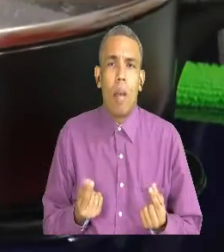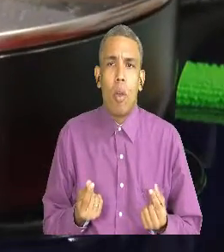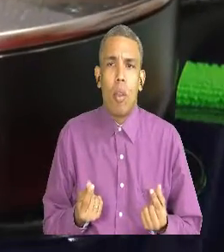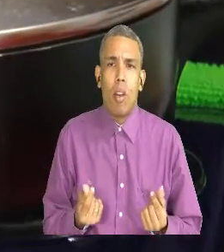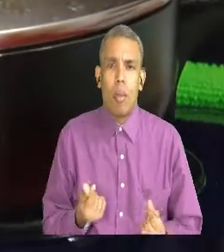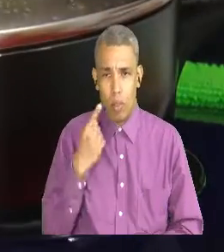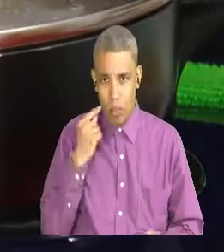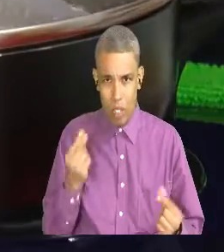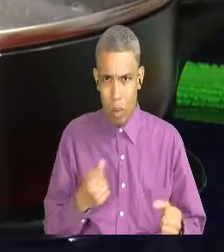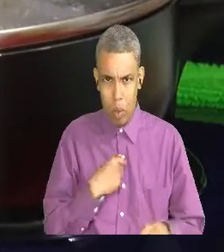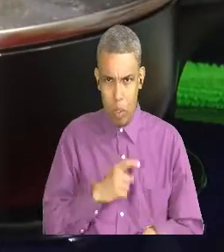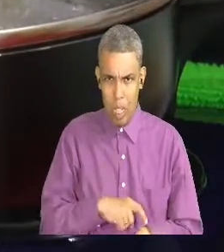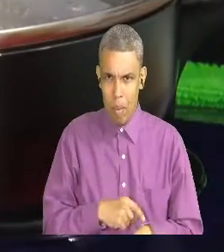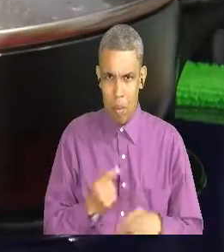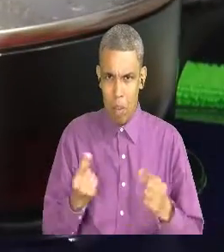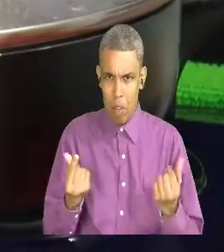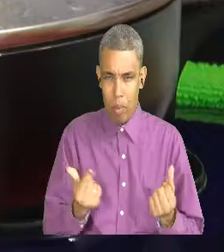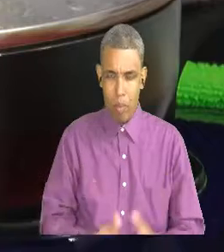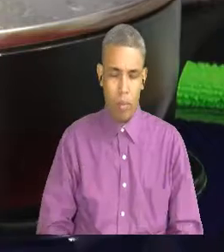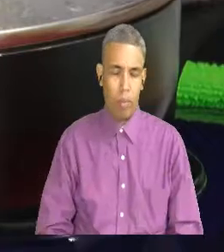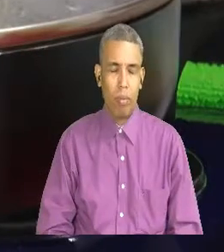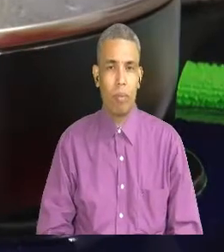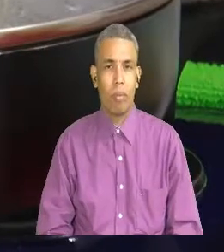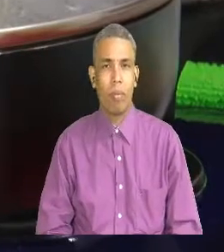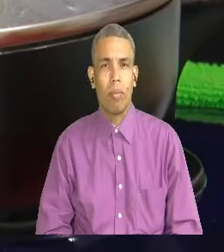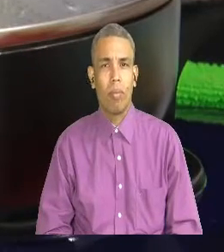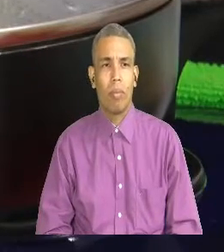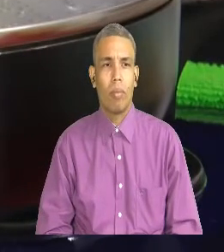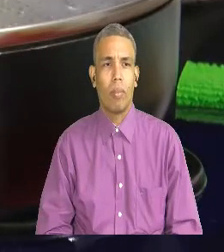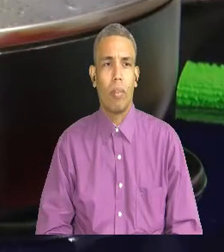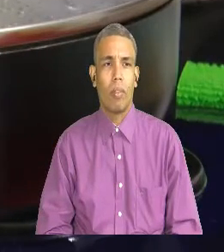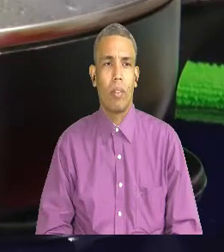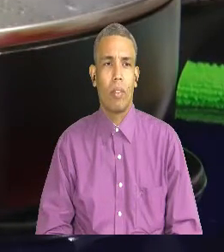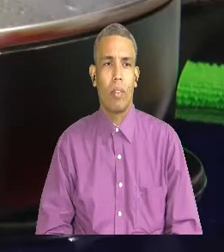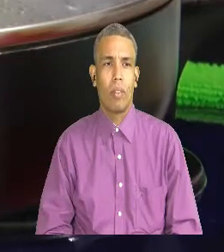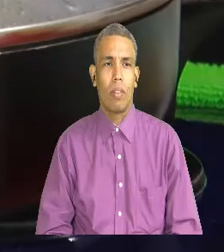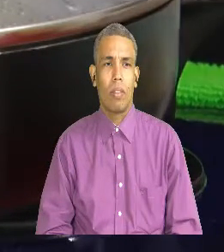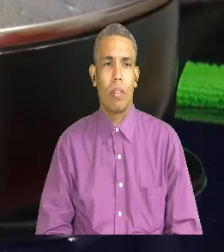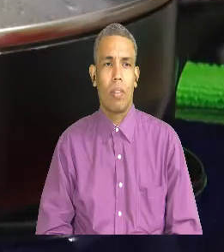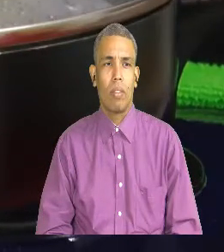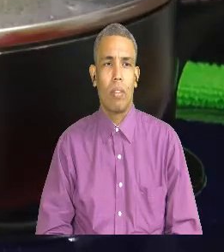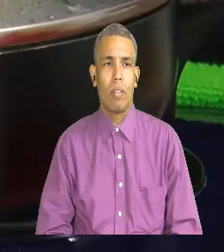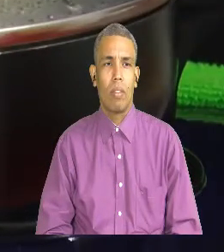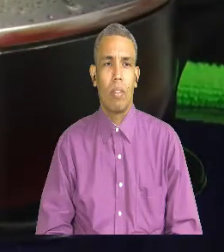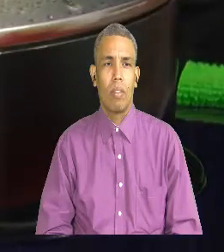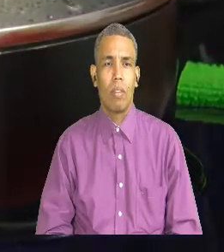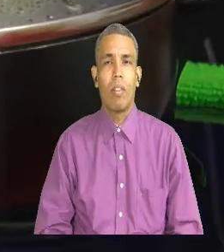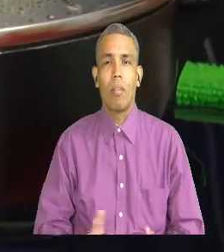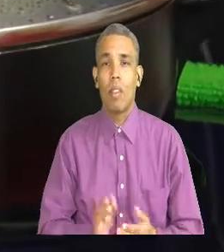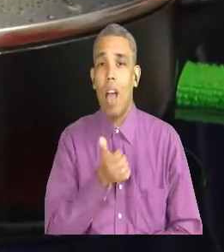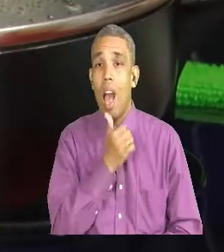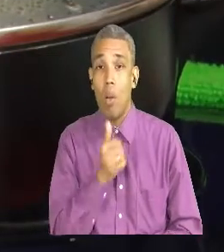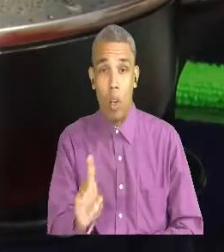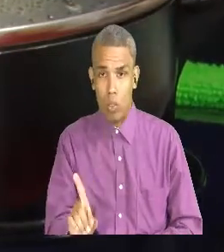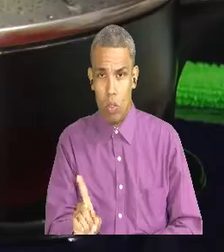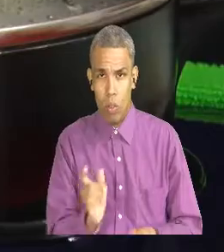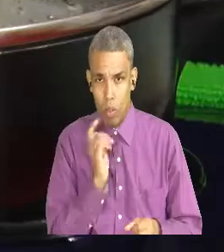hacer la salsa. Okay. Y lo otro que vamos a poner de una vez es en el sartén a freír la pechuga, a asar la